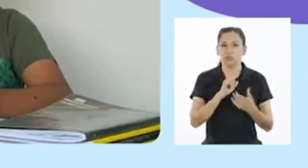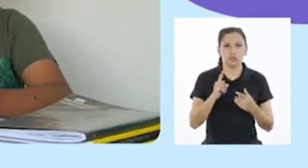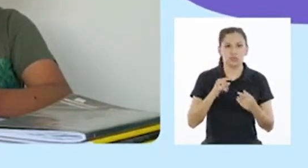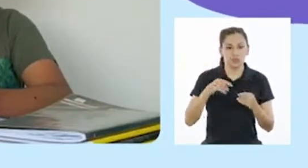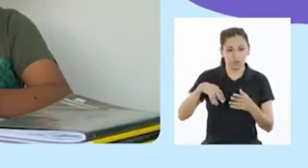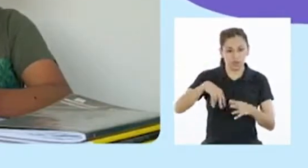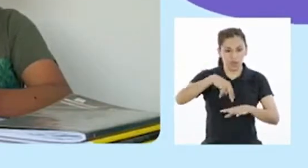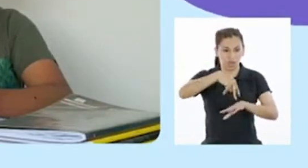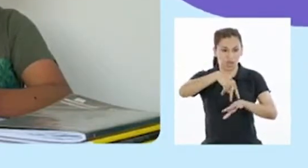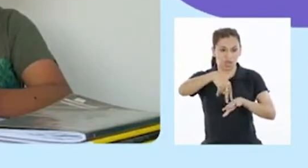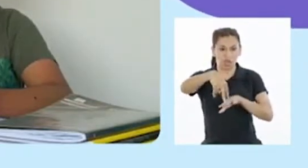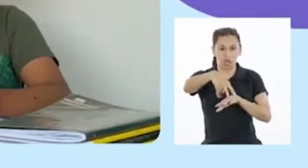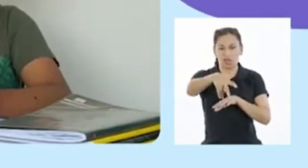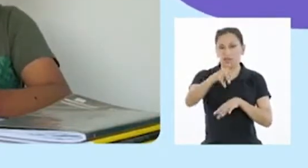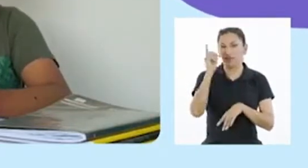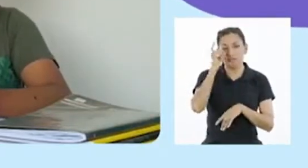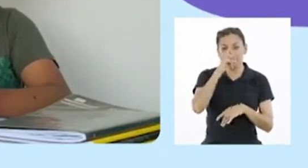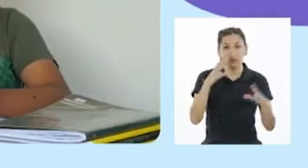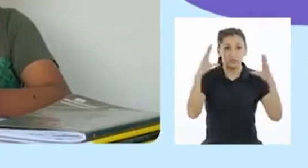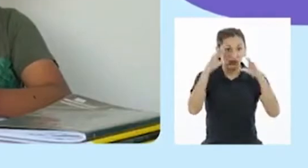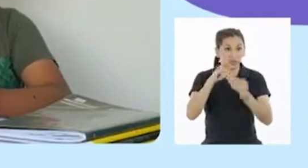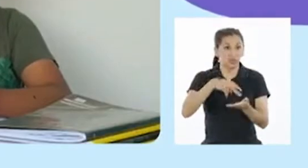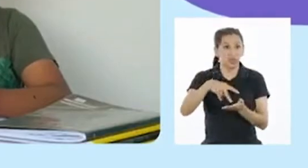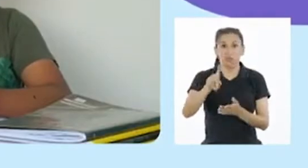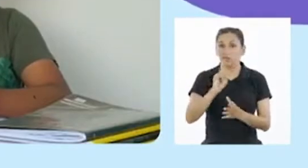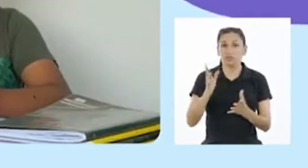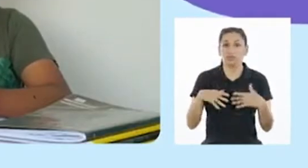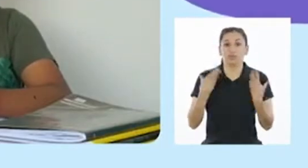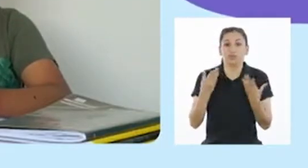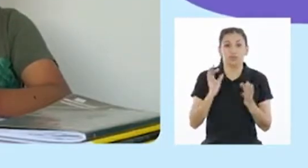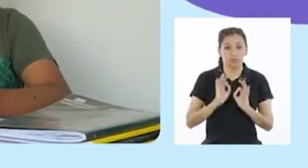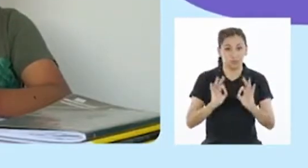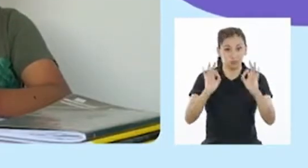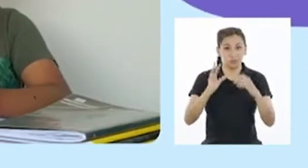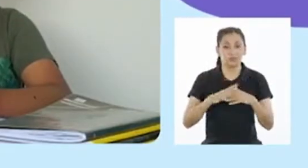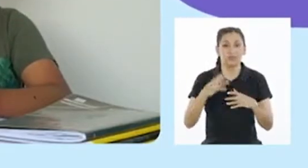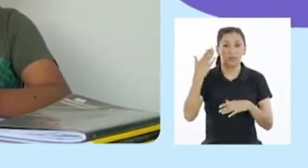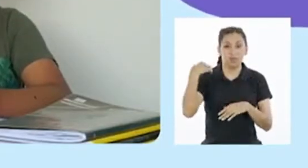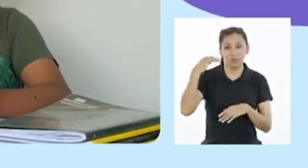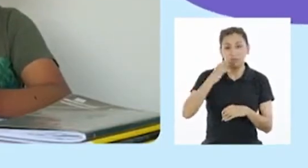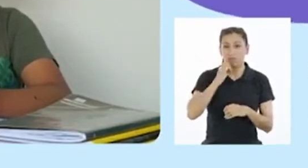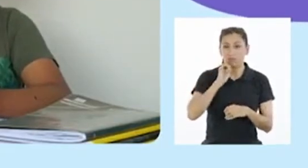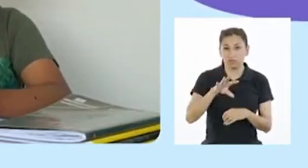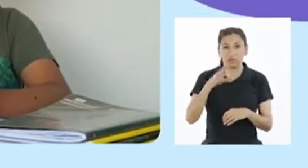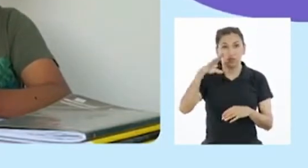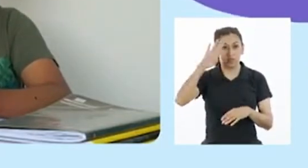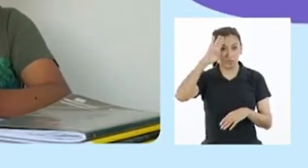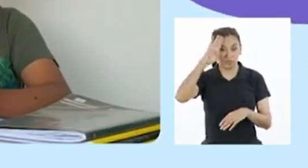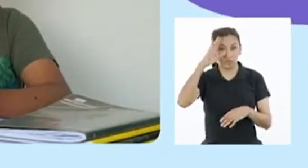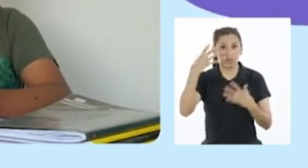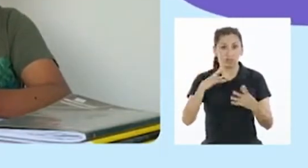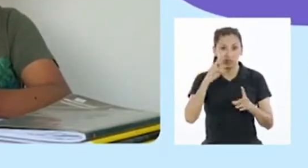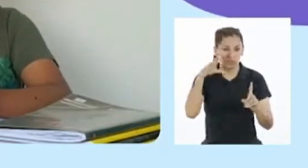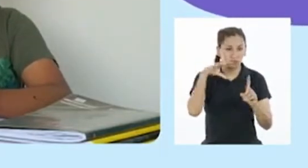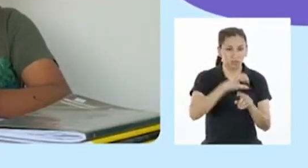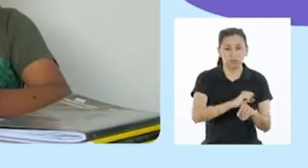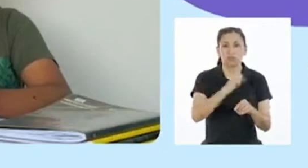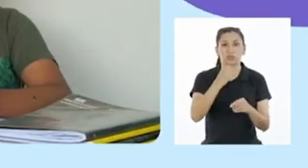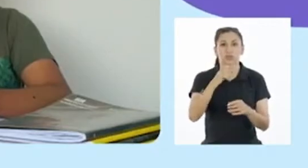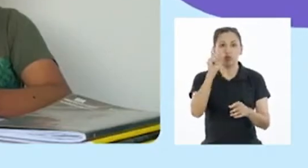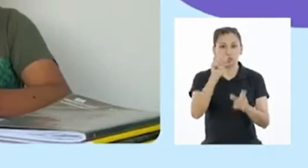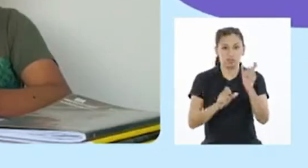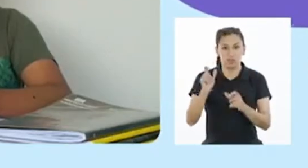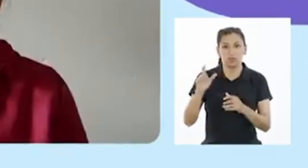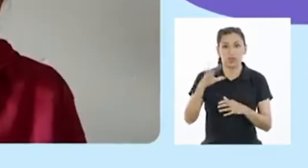seguro caminar por los lugares comerciales o salir de noche. Hace poco me informaron que la policía detuvo a un individuo que robó más de 11 celulares